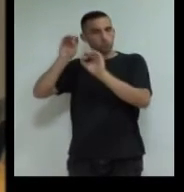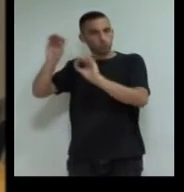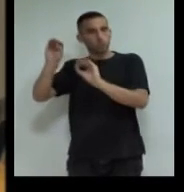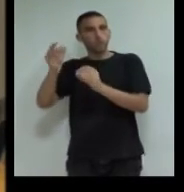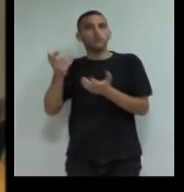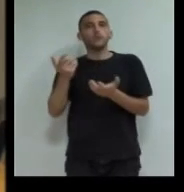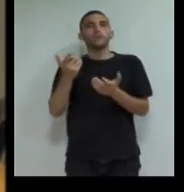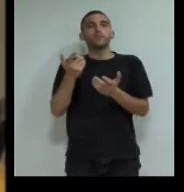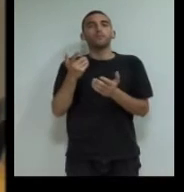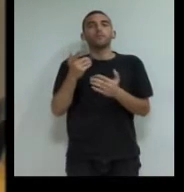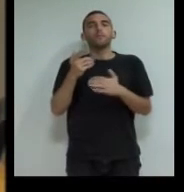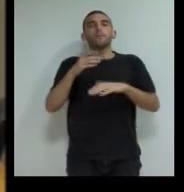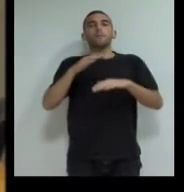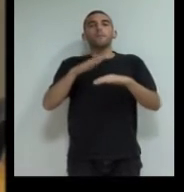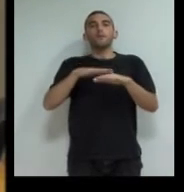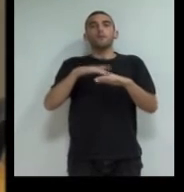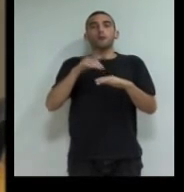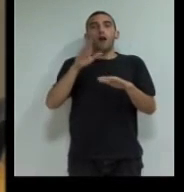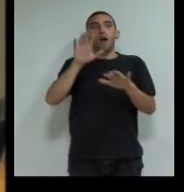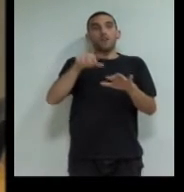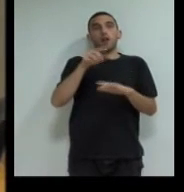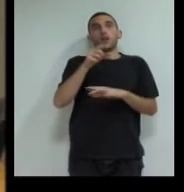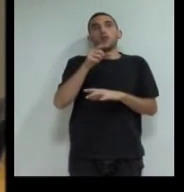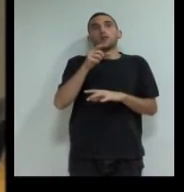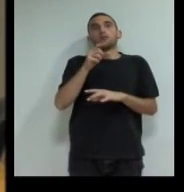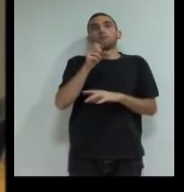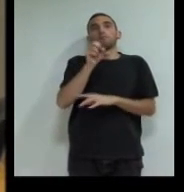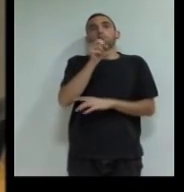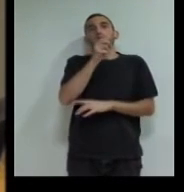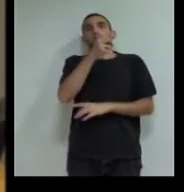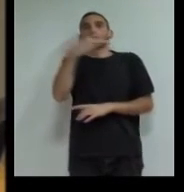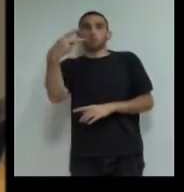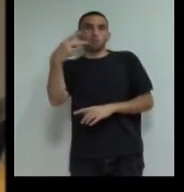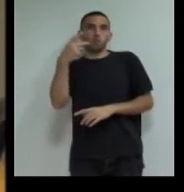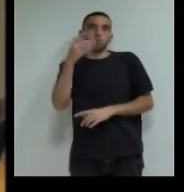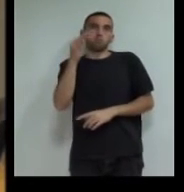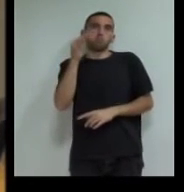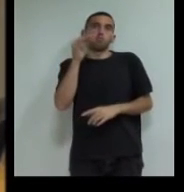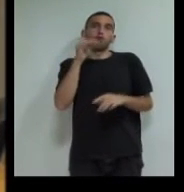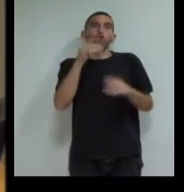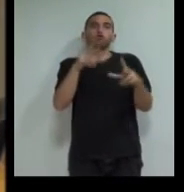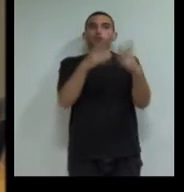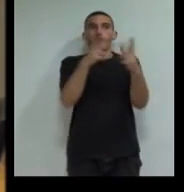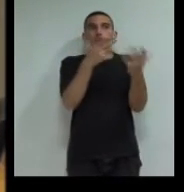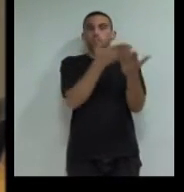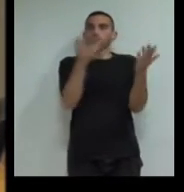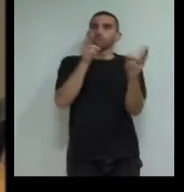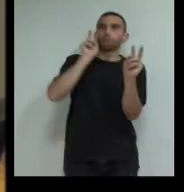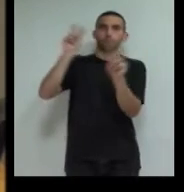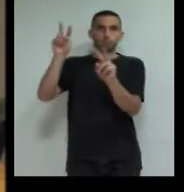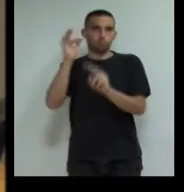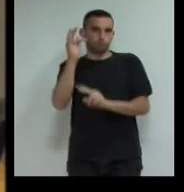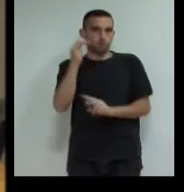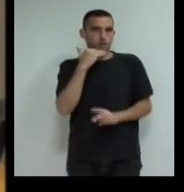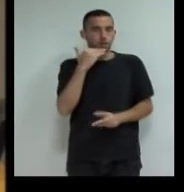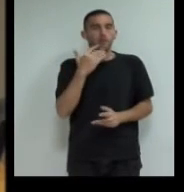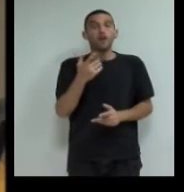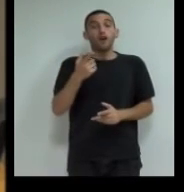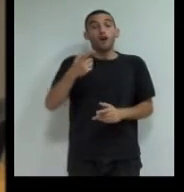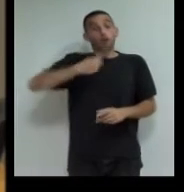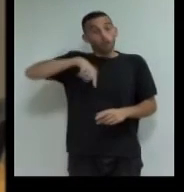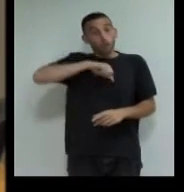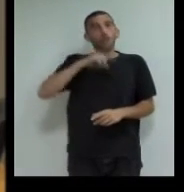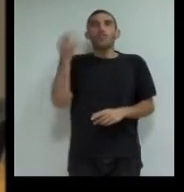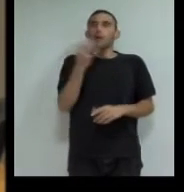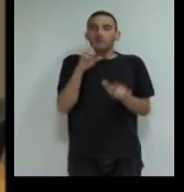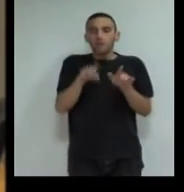porque realmente tiene una repercusión social. Lo que sí te puedo decir es que nosotros tenemos que crear también la repercusión